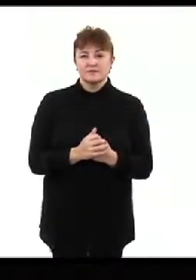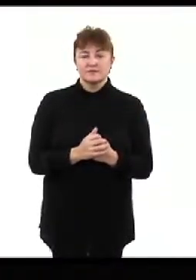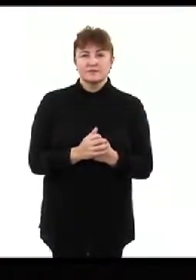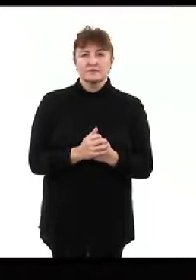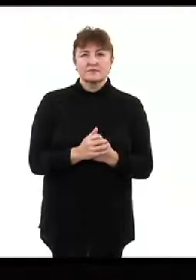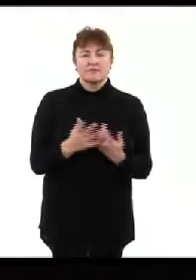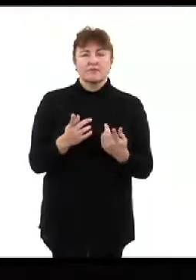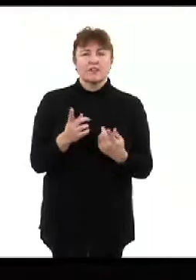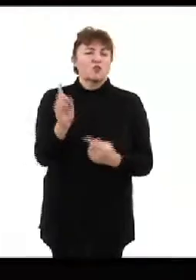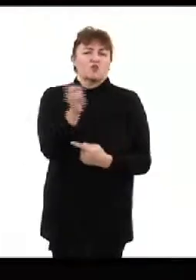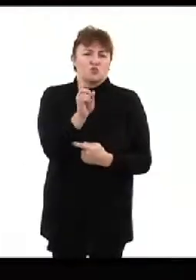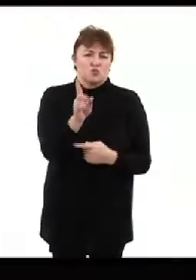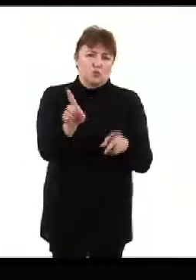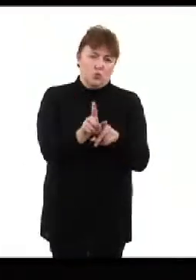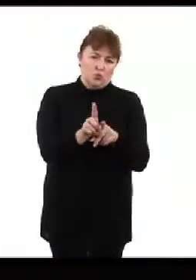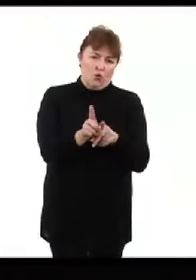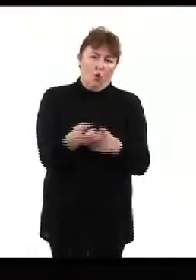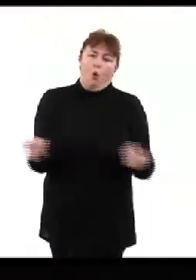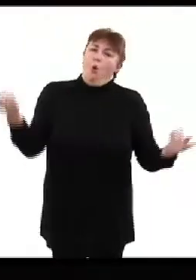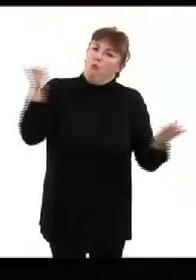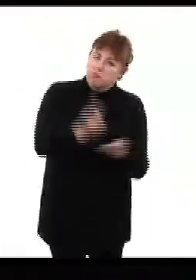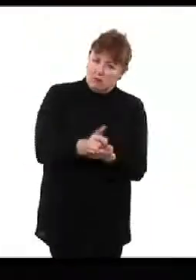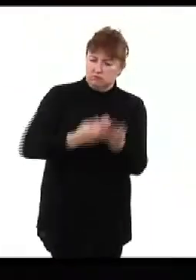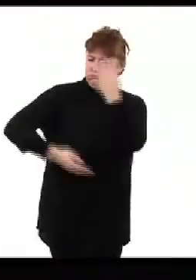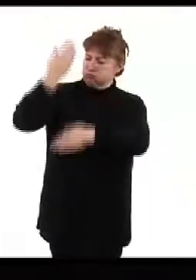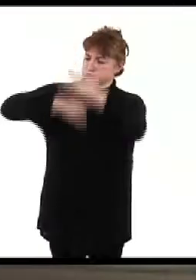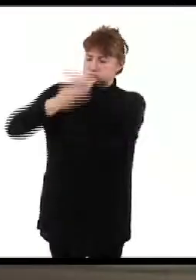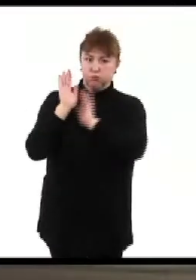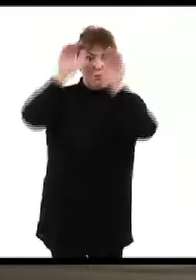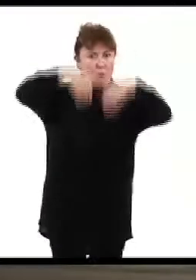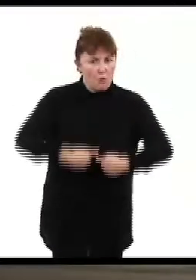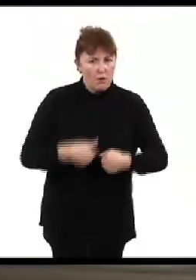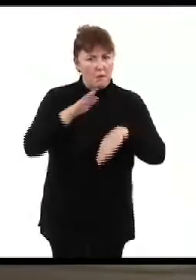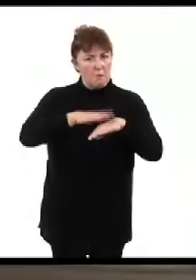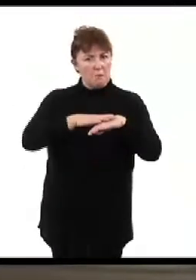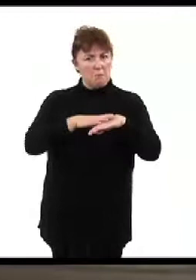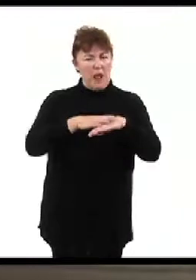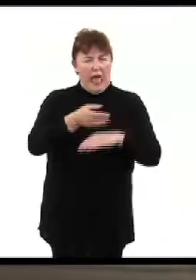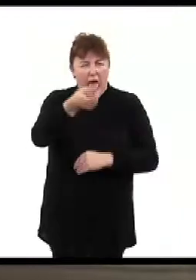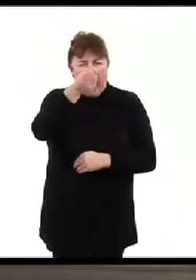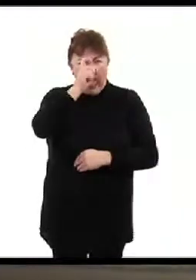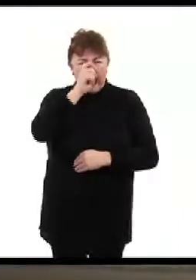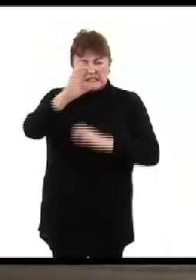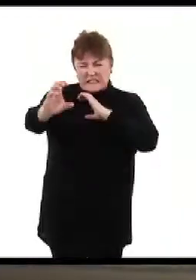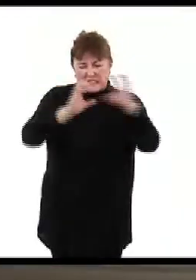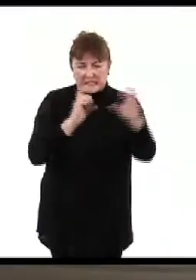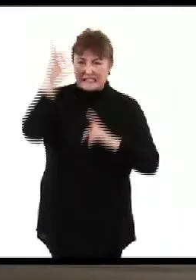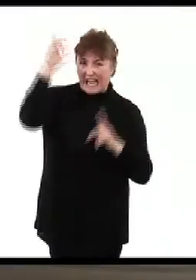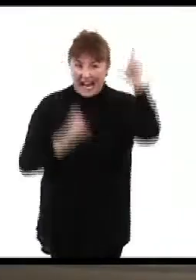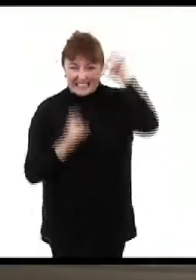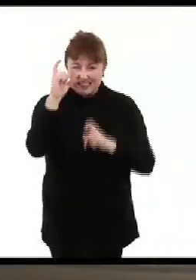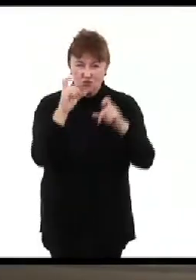Pero no se trata ni mucho menos de regresar a la prehistoria para reproducir la primitiva comunicación